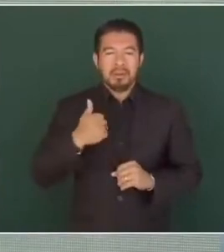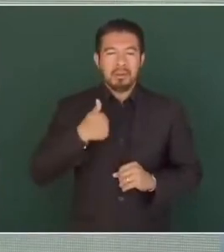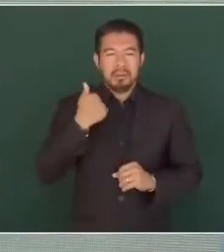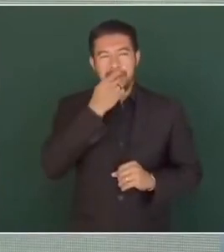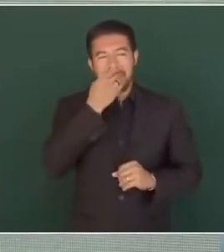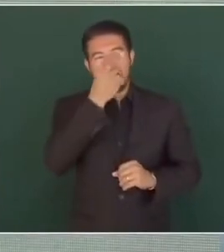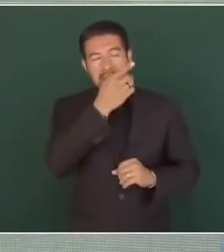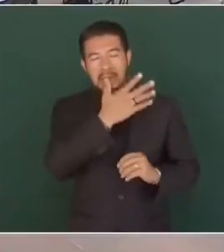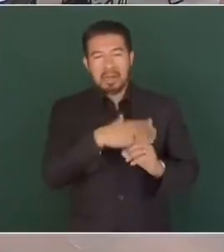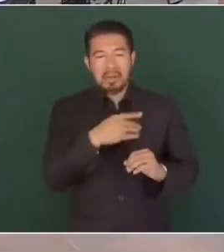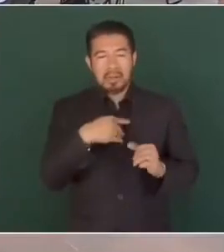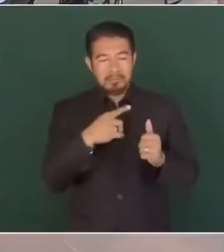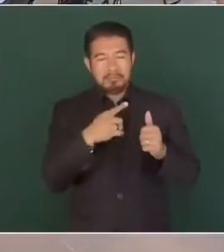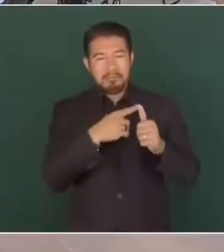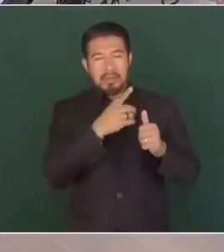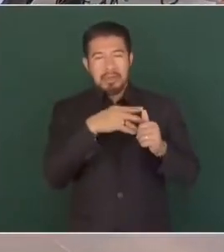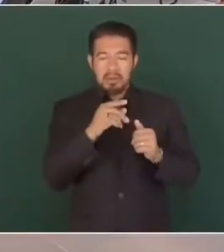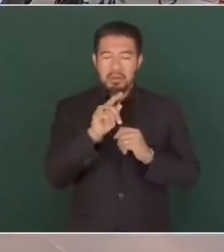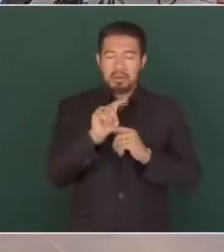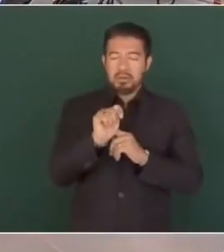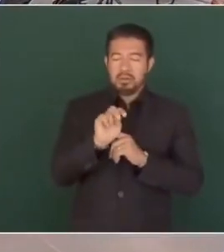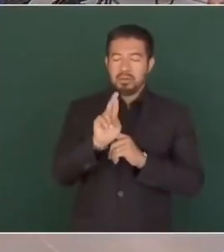primer ministro Trudeau